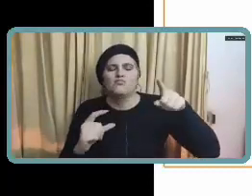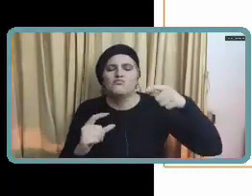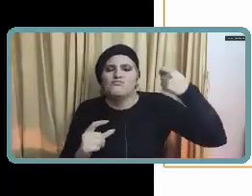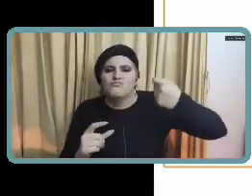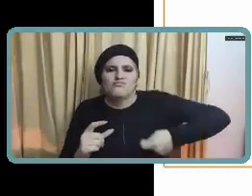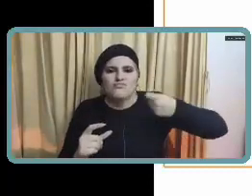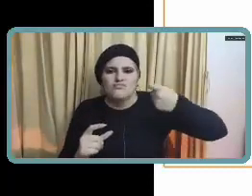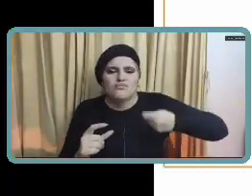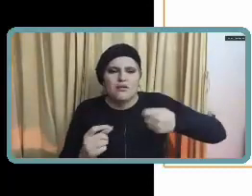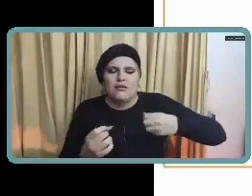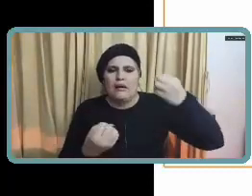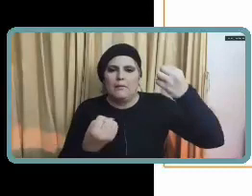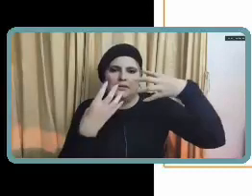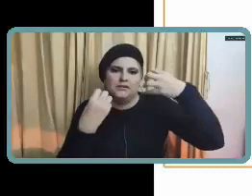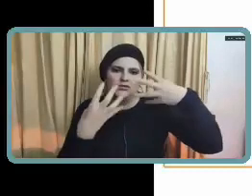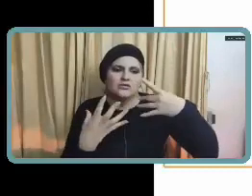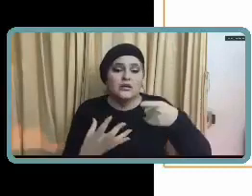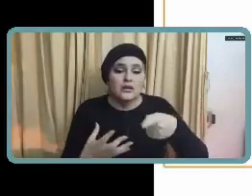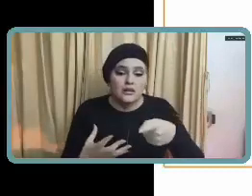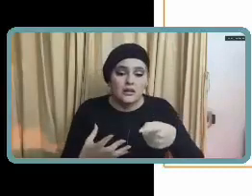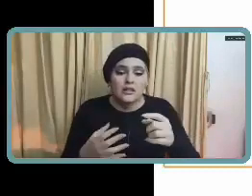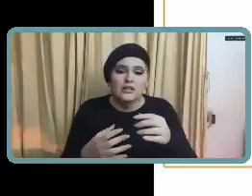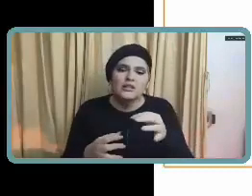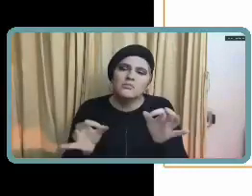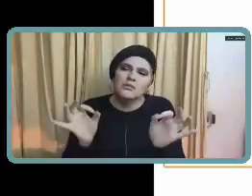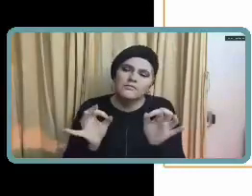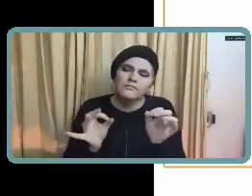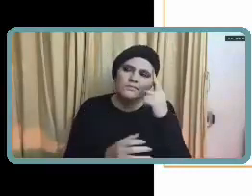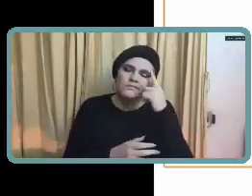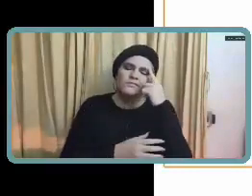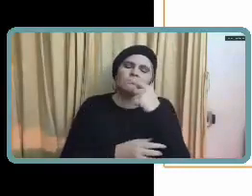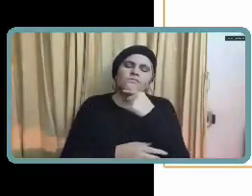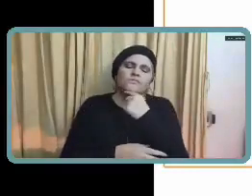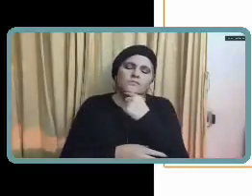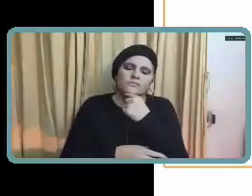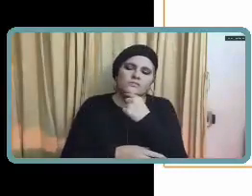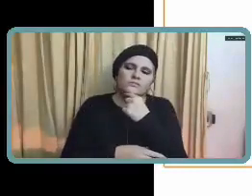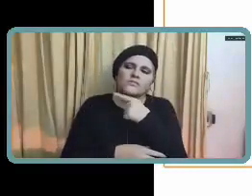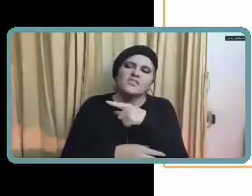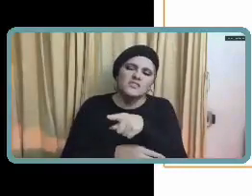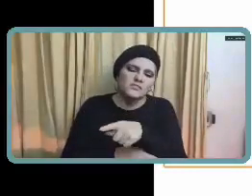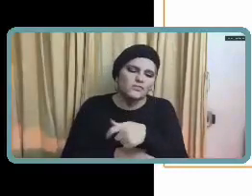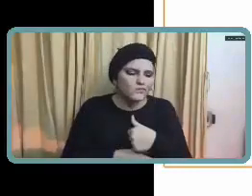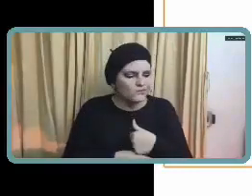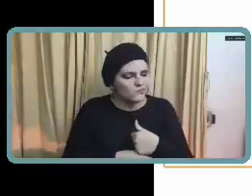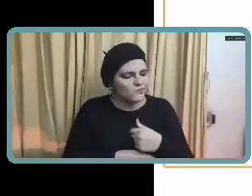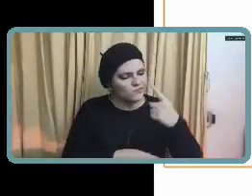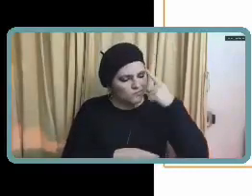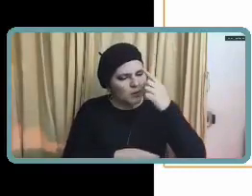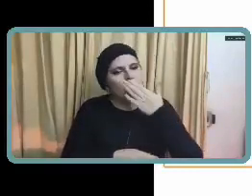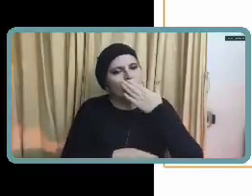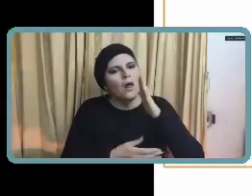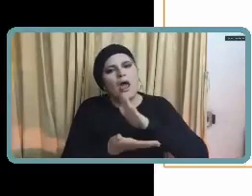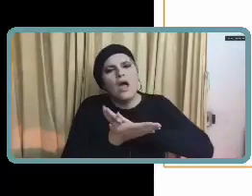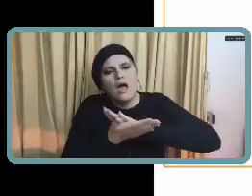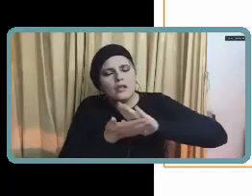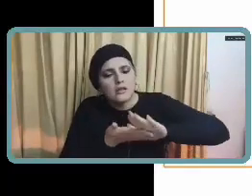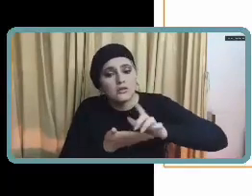fue una de las razones que nos motivó a hacer este curso en forma gratuita. Es un curso que nosotros hemos